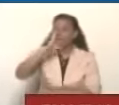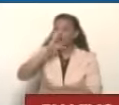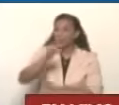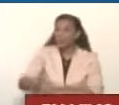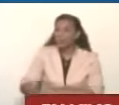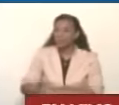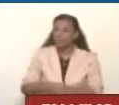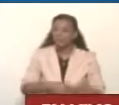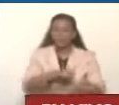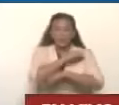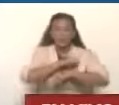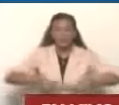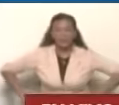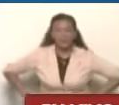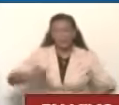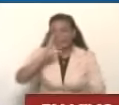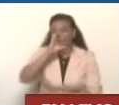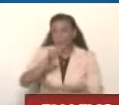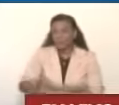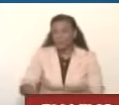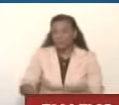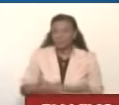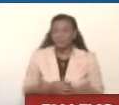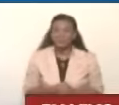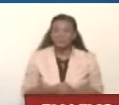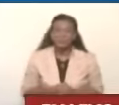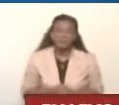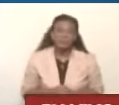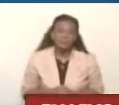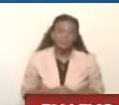municipio Sucre, Portuguesa,